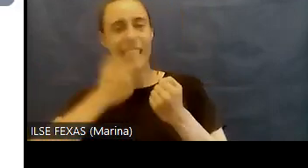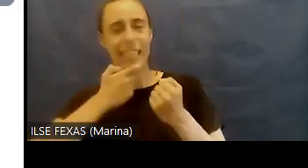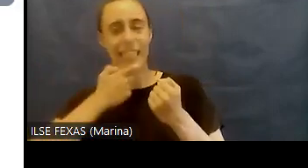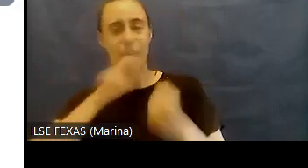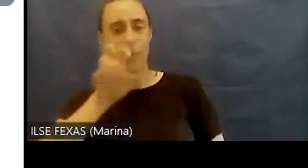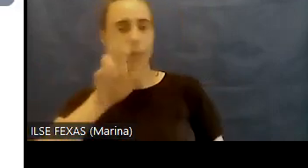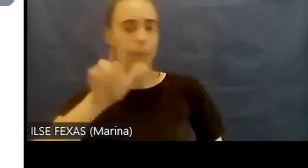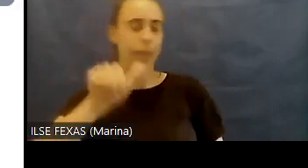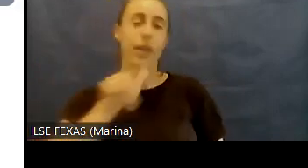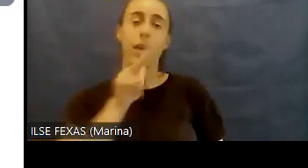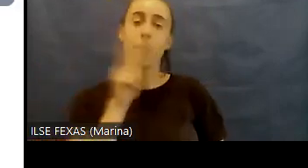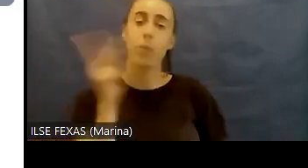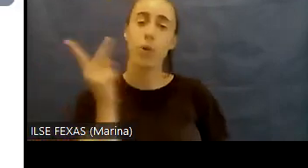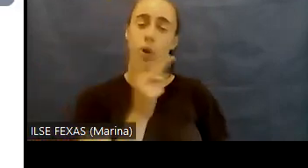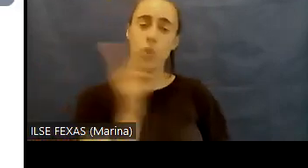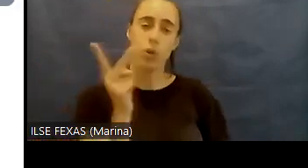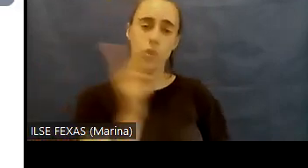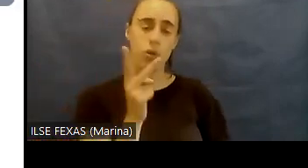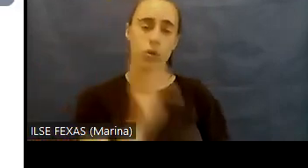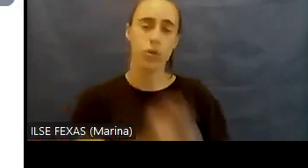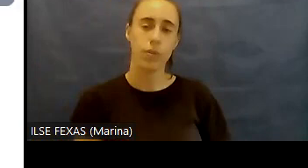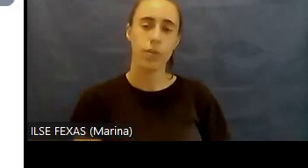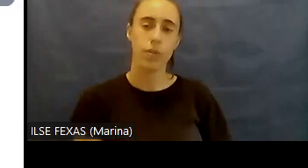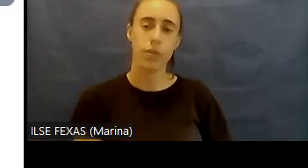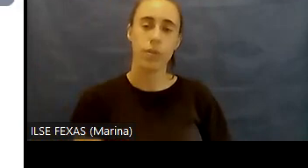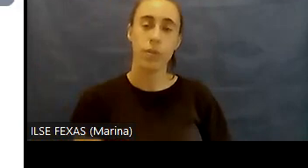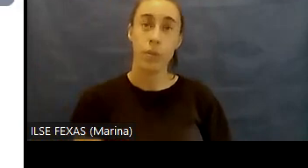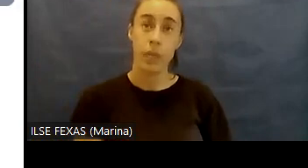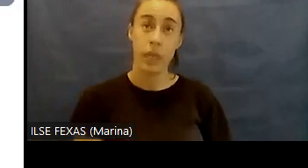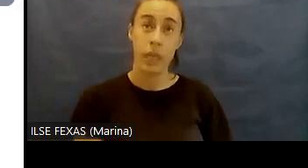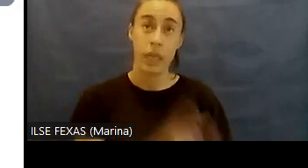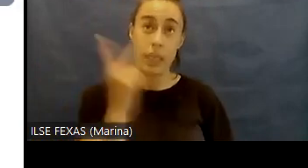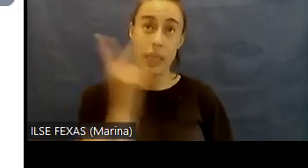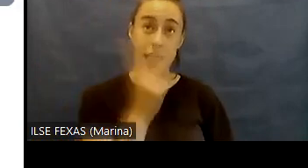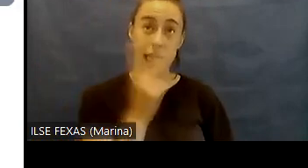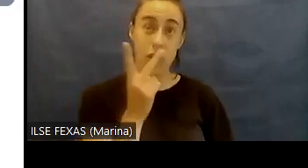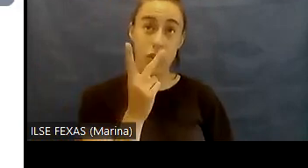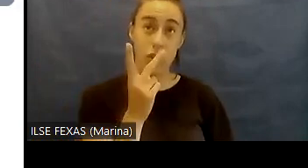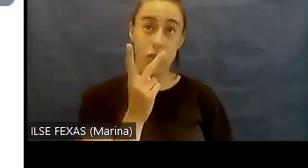dos drogas vegetales. De las dos, si os digo una cosa,